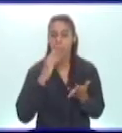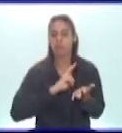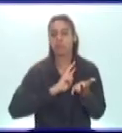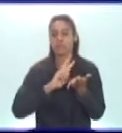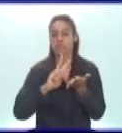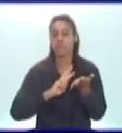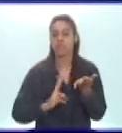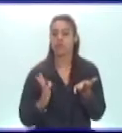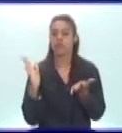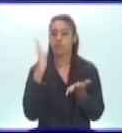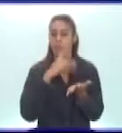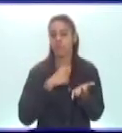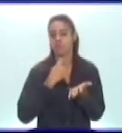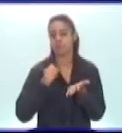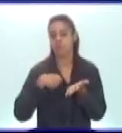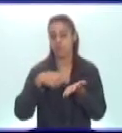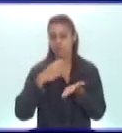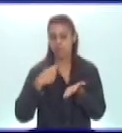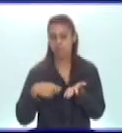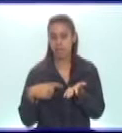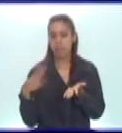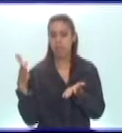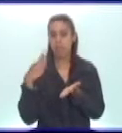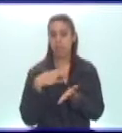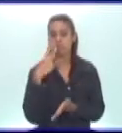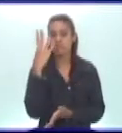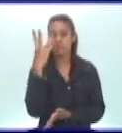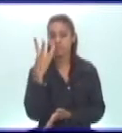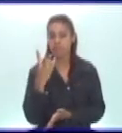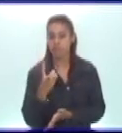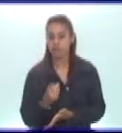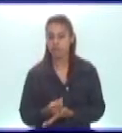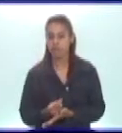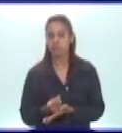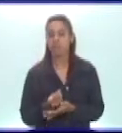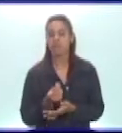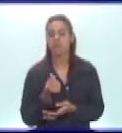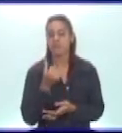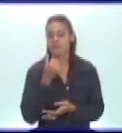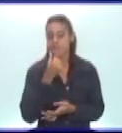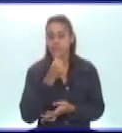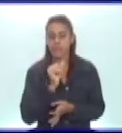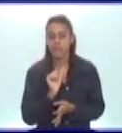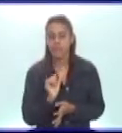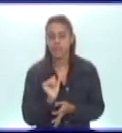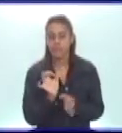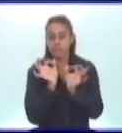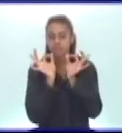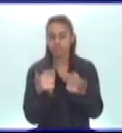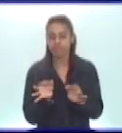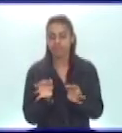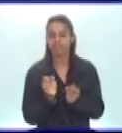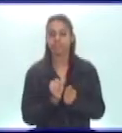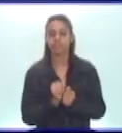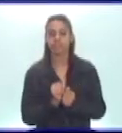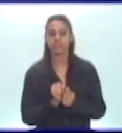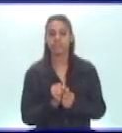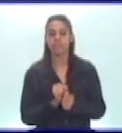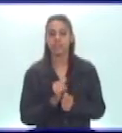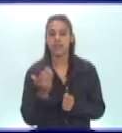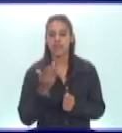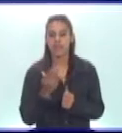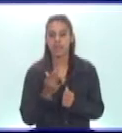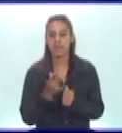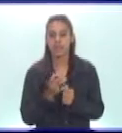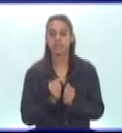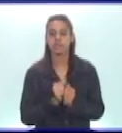a escribir, vamos a calcular. De forma sencilla y concreta le vamos a informar la actividad que vamos